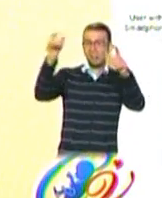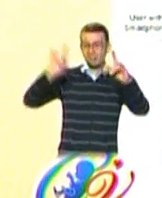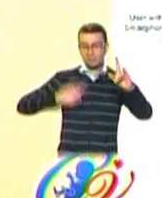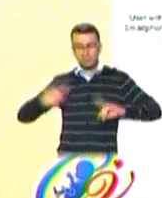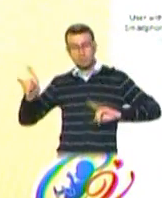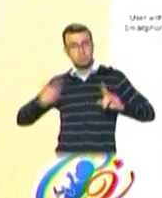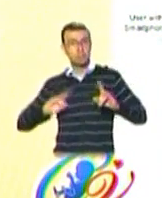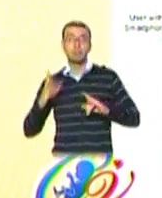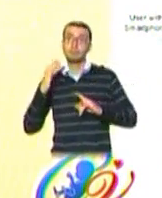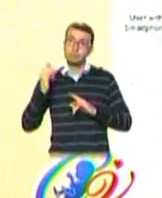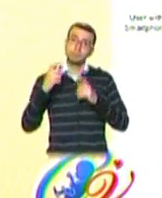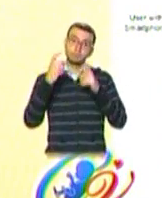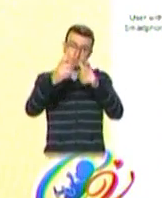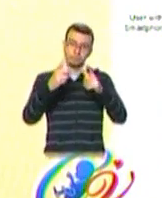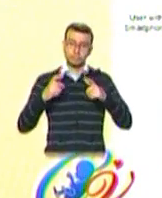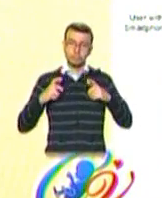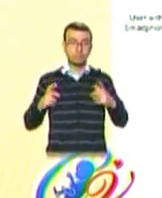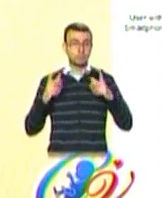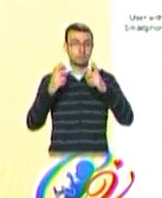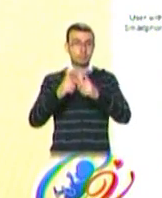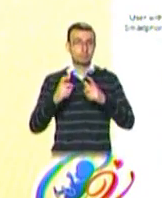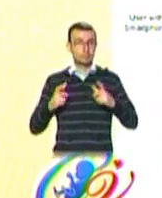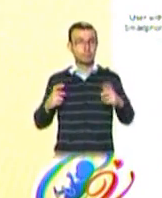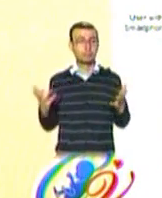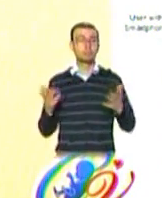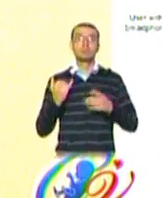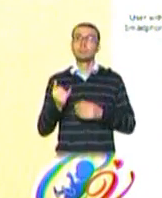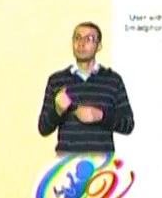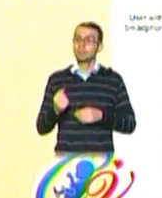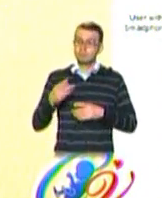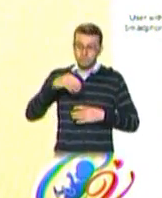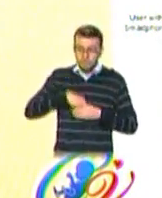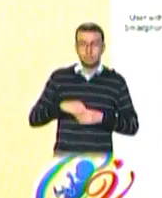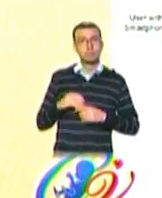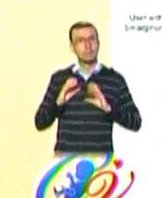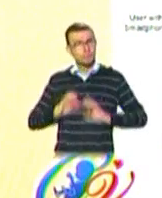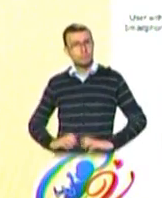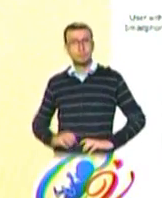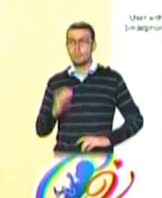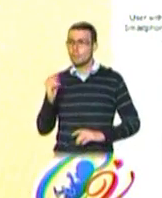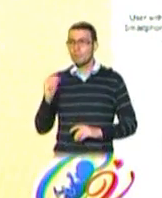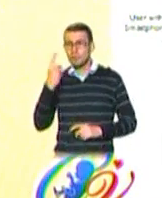empiezan a presentar en nuestro organismo una alteración